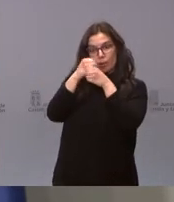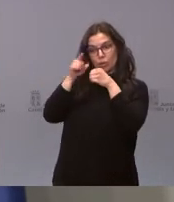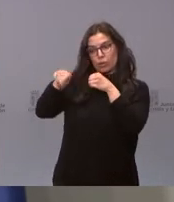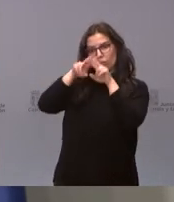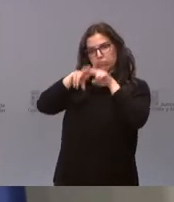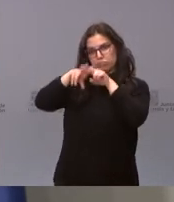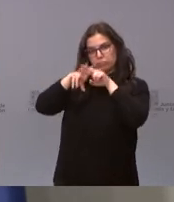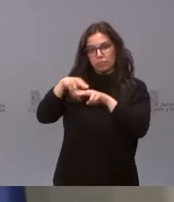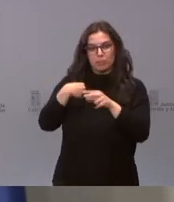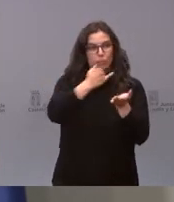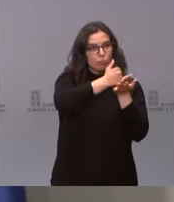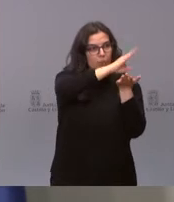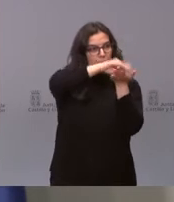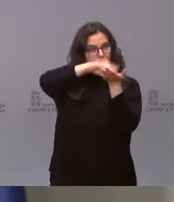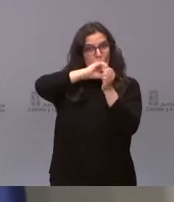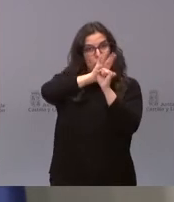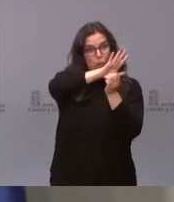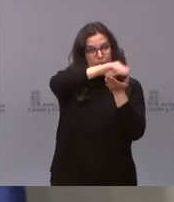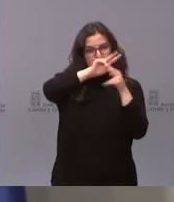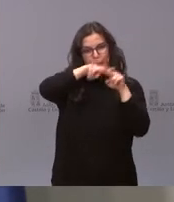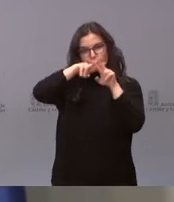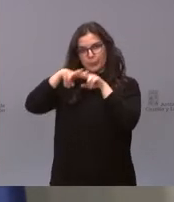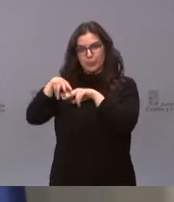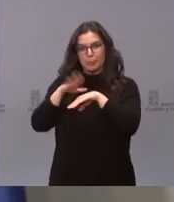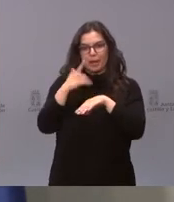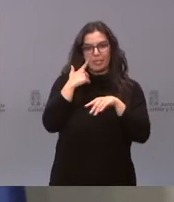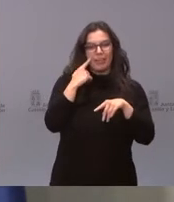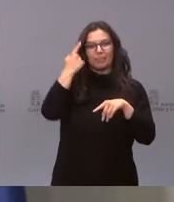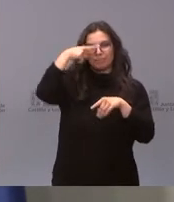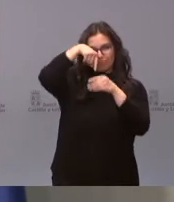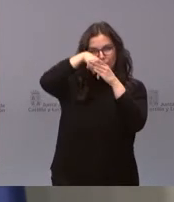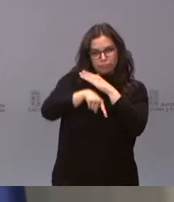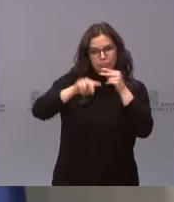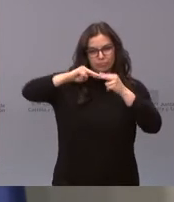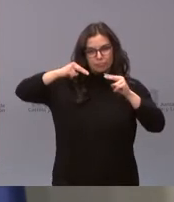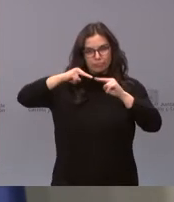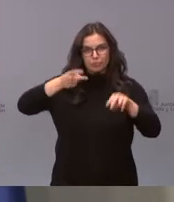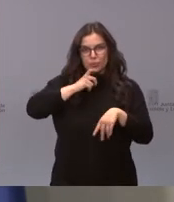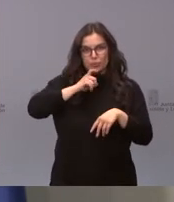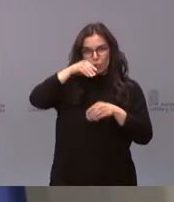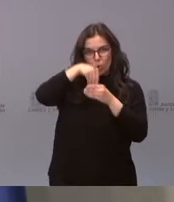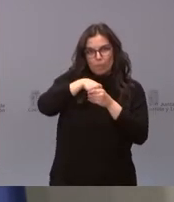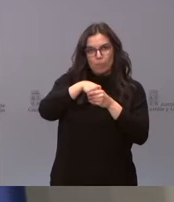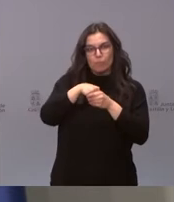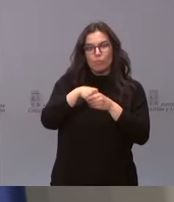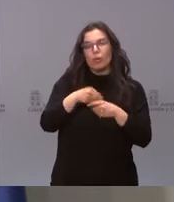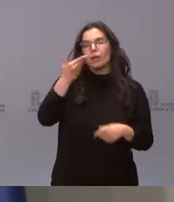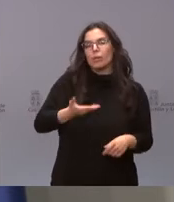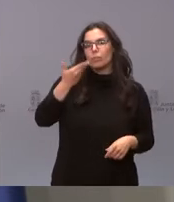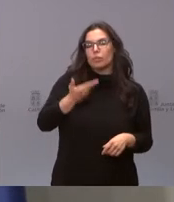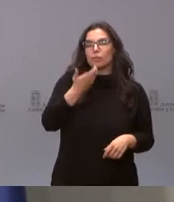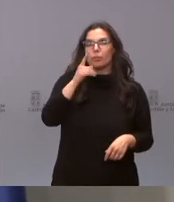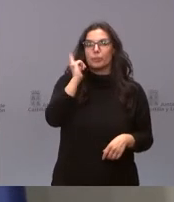las muestras de kobe 19 es esencial ahora detectar la presencia de variantes como la variante